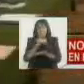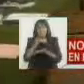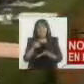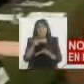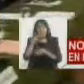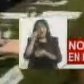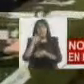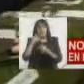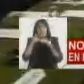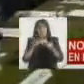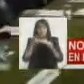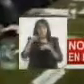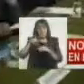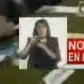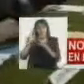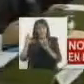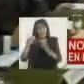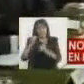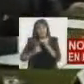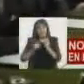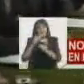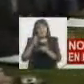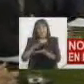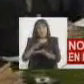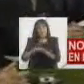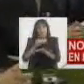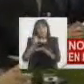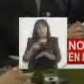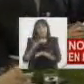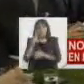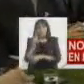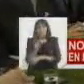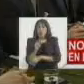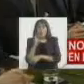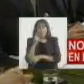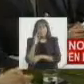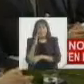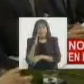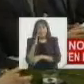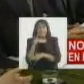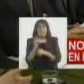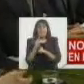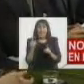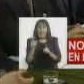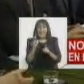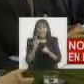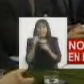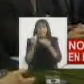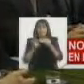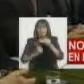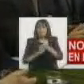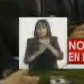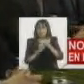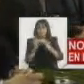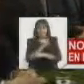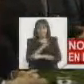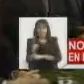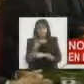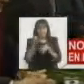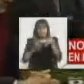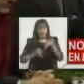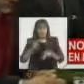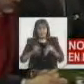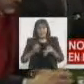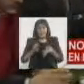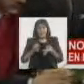entre anoche y hoy en la mañana, las últimas de ellas, pues no pareciera que haya un sustento que